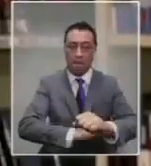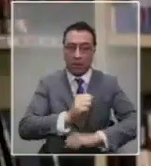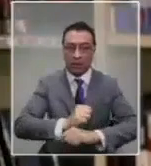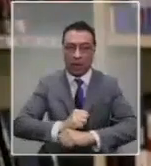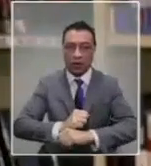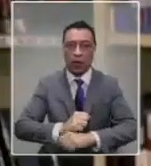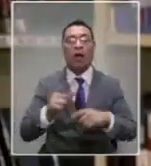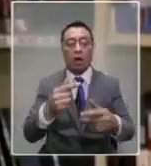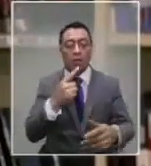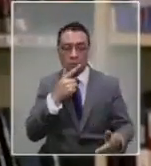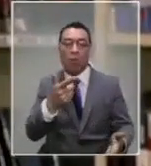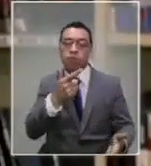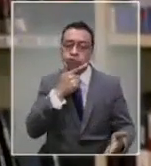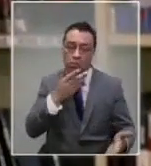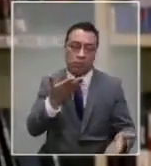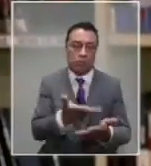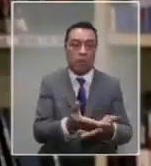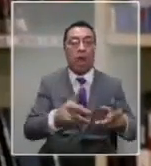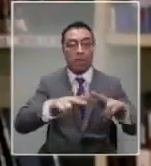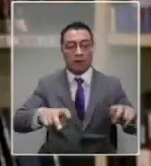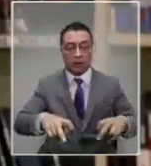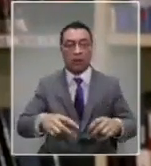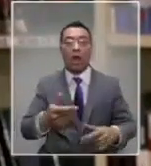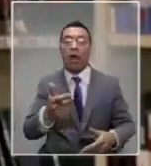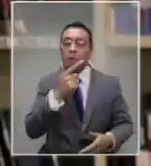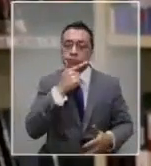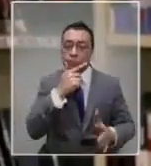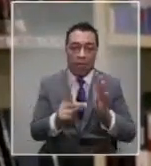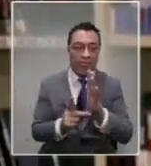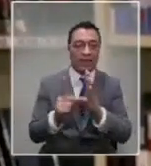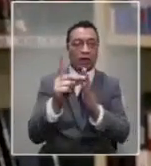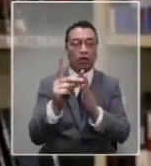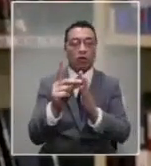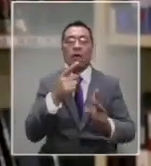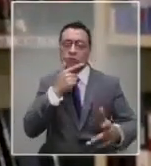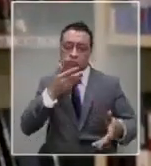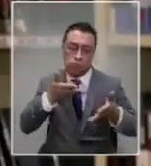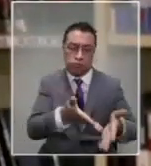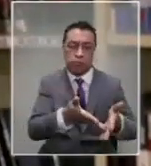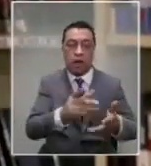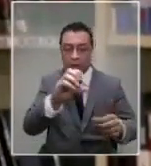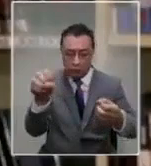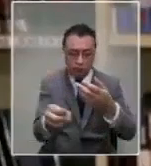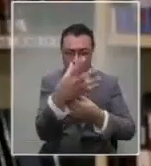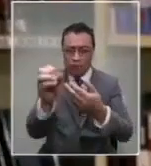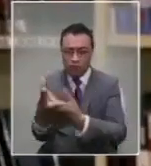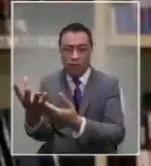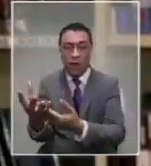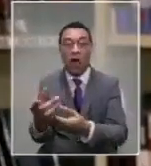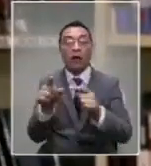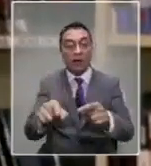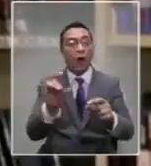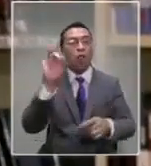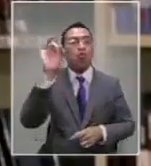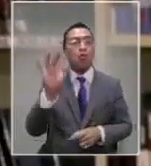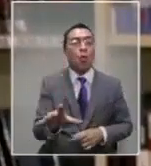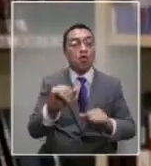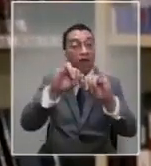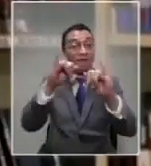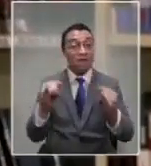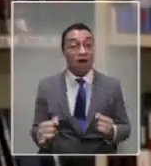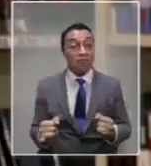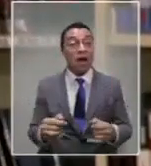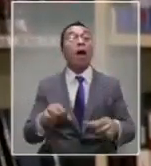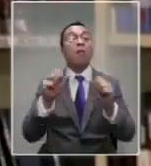los empresarios, a apostar por la investigación, apostar por el desarrollo, apostar por la innovación. Esa es la única fórmula